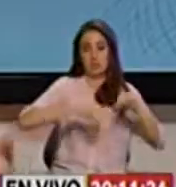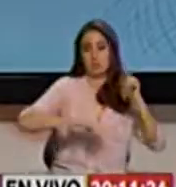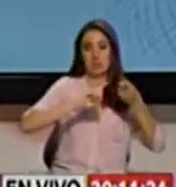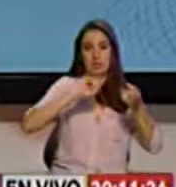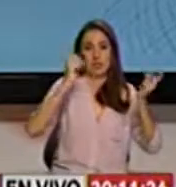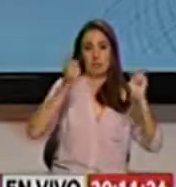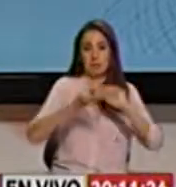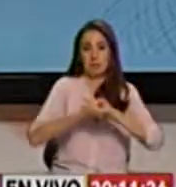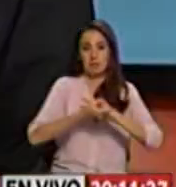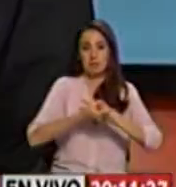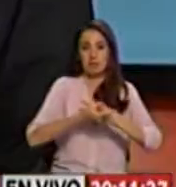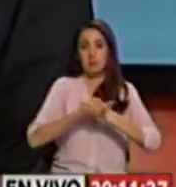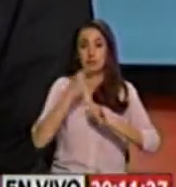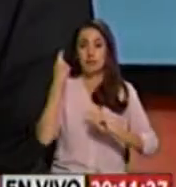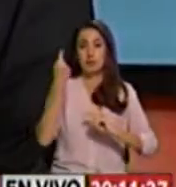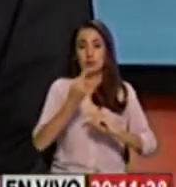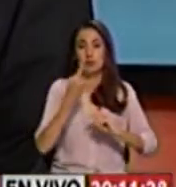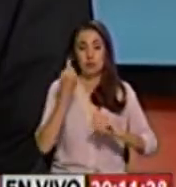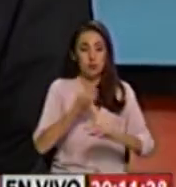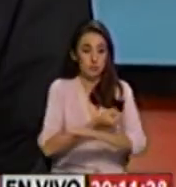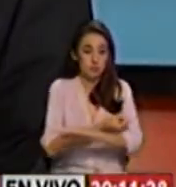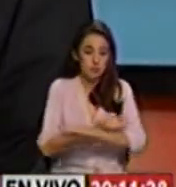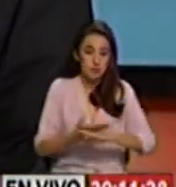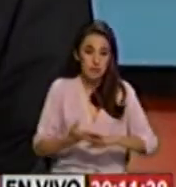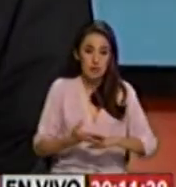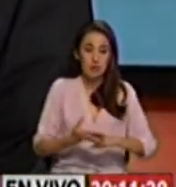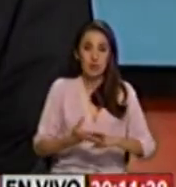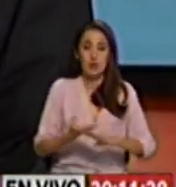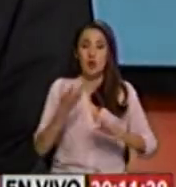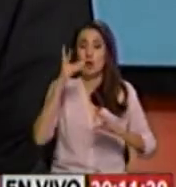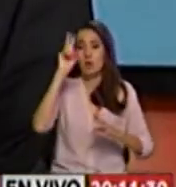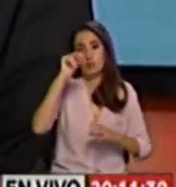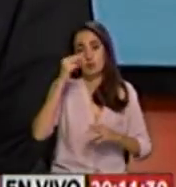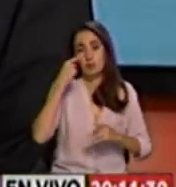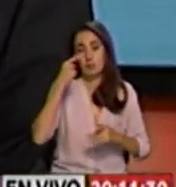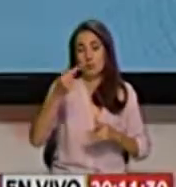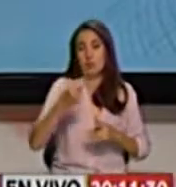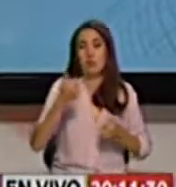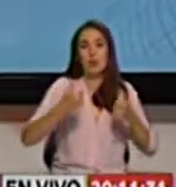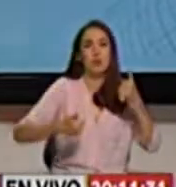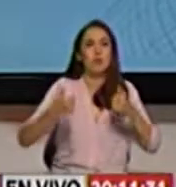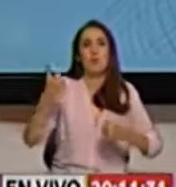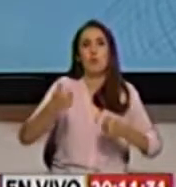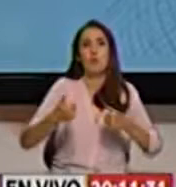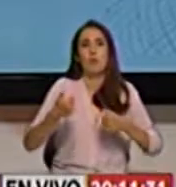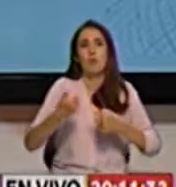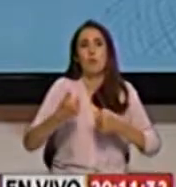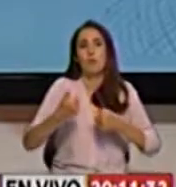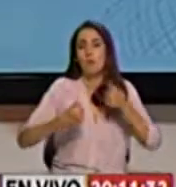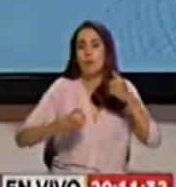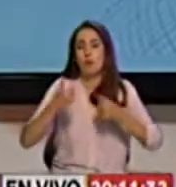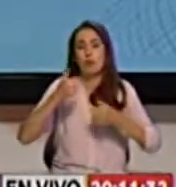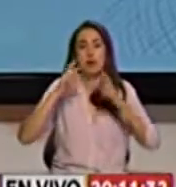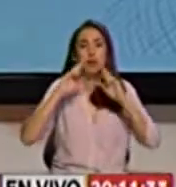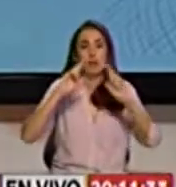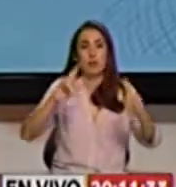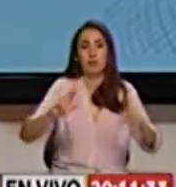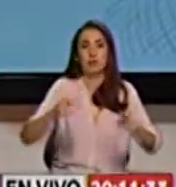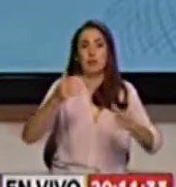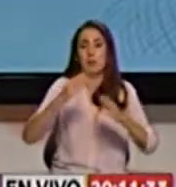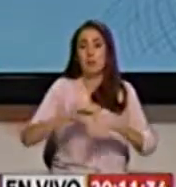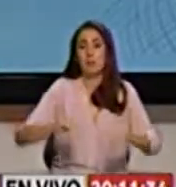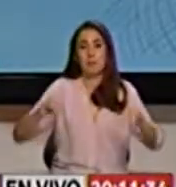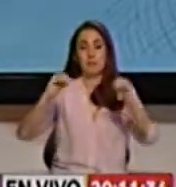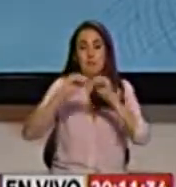cambiar los rubros que han sido planteados desde el Poder Ejecutivo como tal? O sea, ¿cuál puede ser la vía a nivel legislativo para tratar de